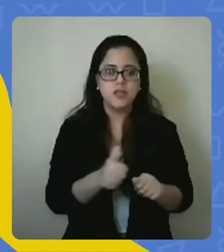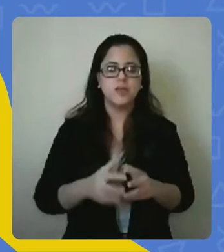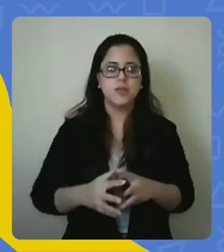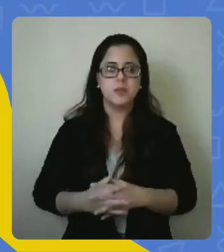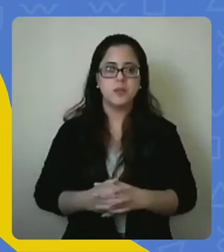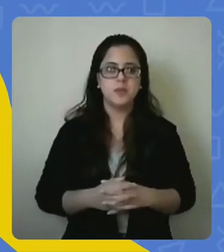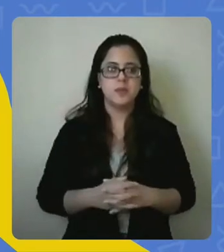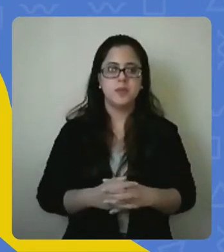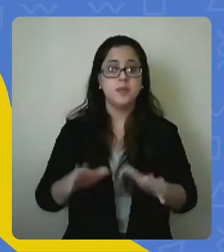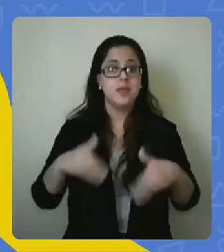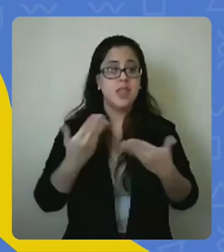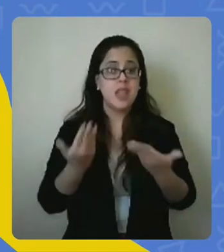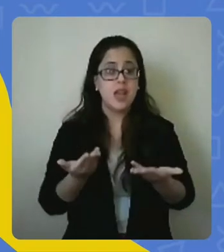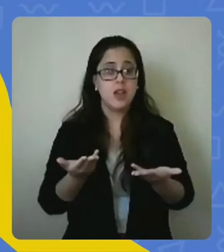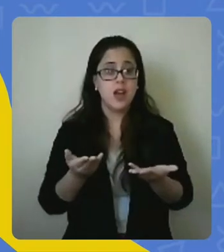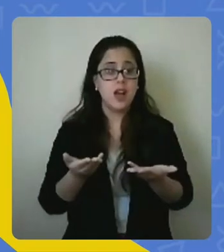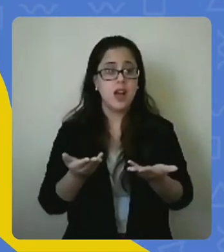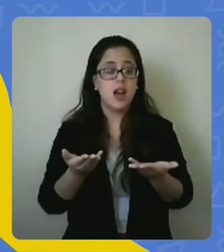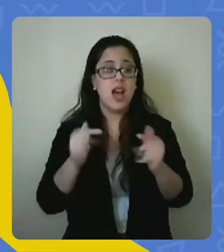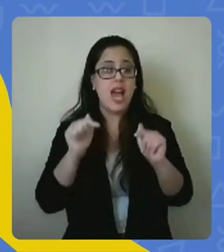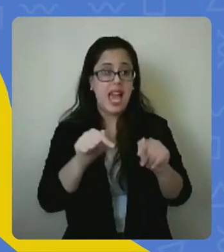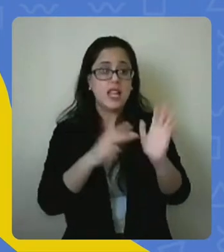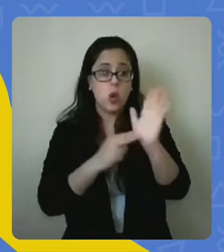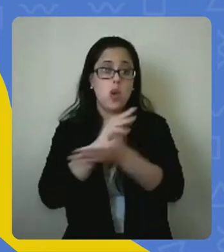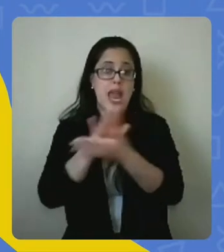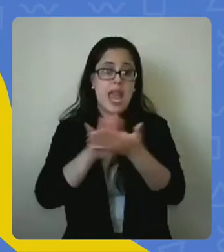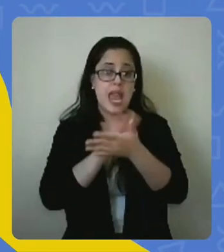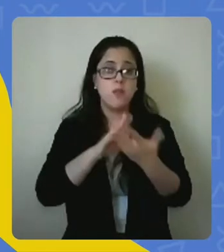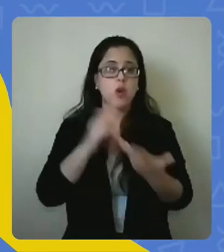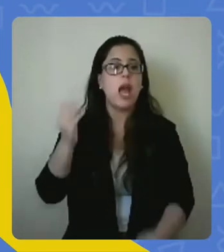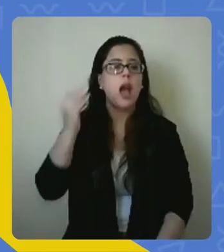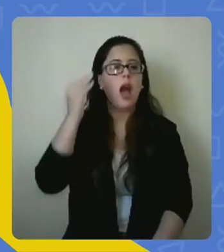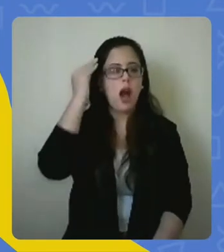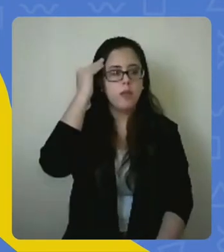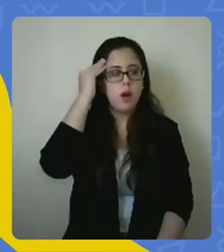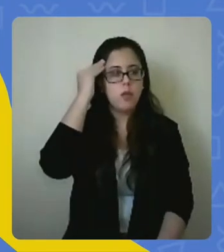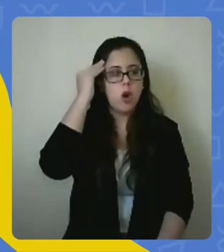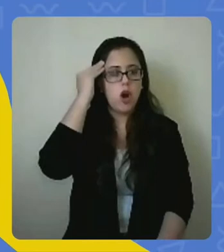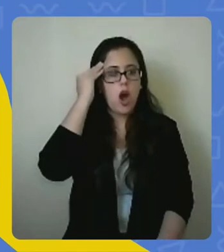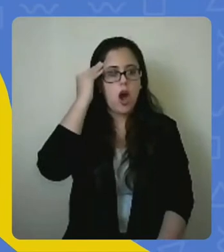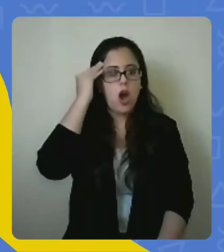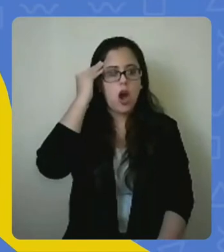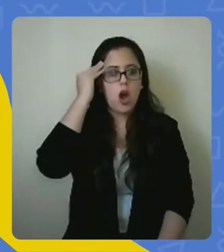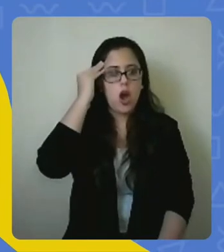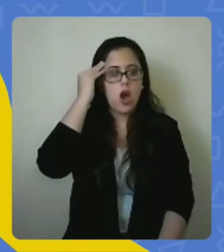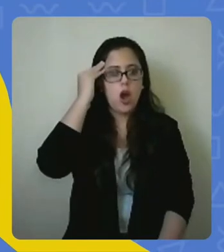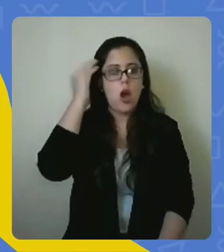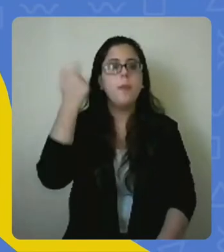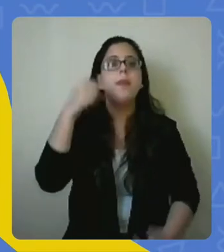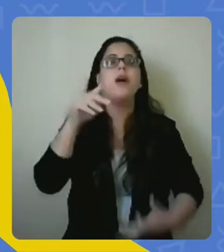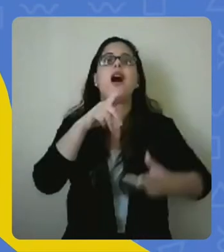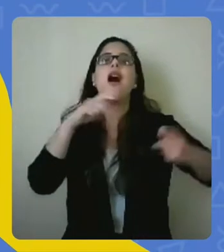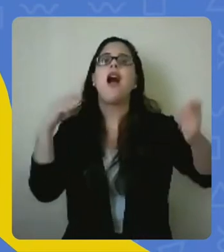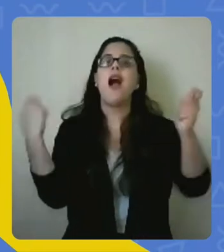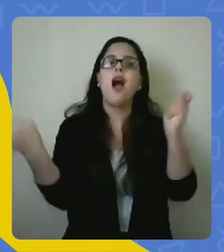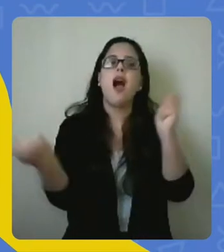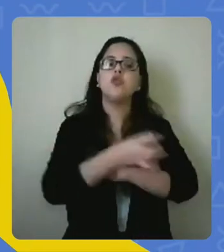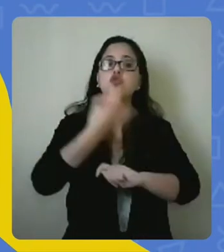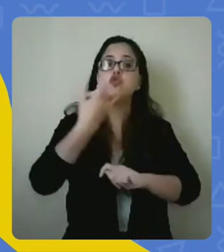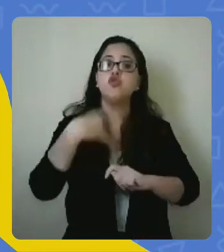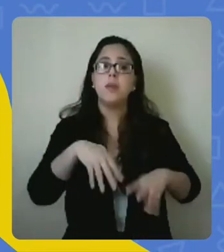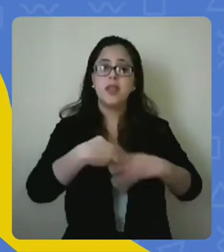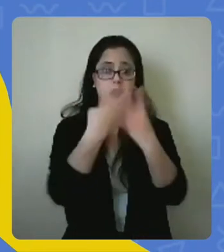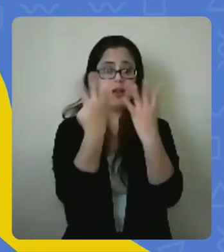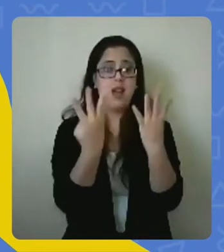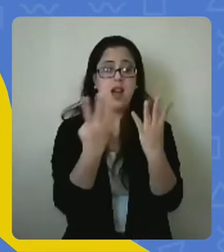buscar. Ahora este es un ejemplo del memorión, ¿ya? El memorión, pero ahora cambiamos el set. Ocupamos solamente las que tenían el puntito